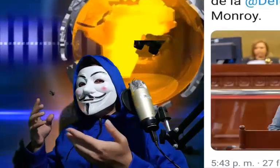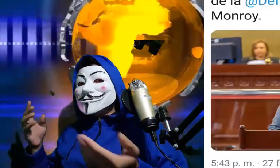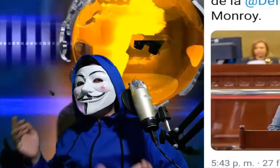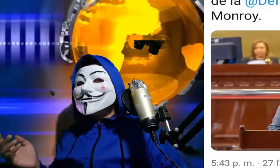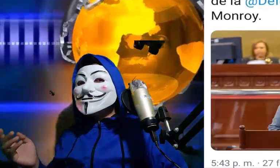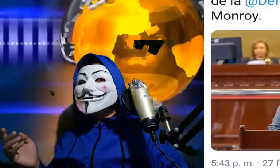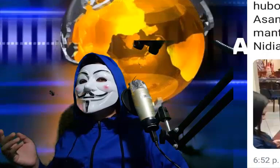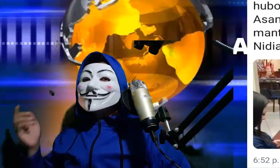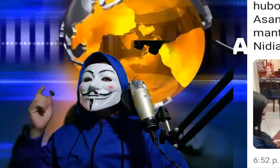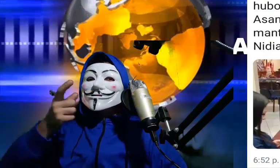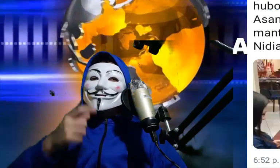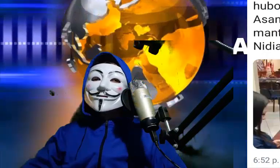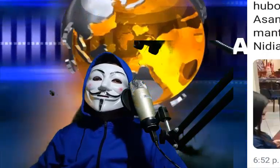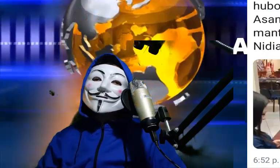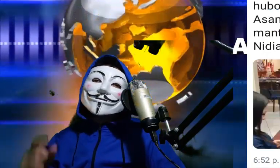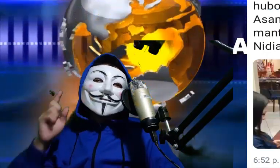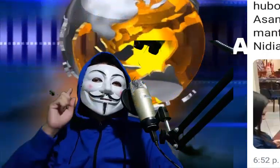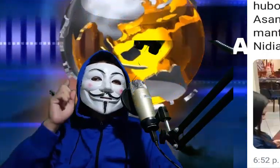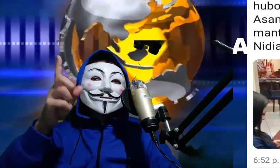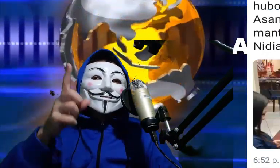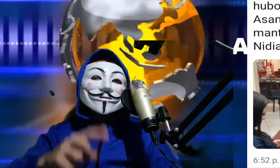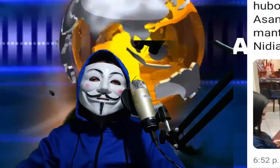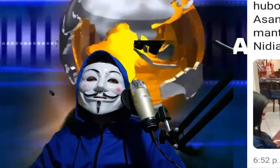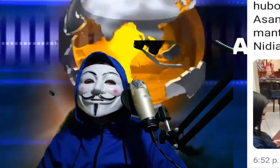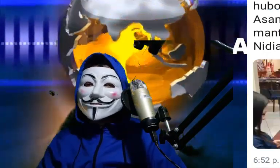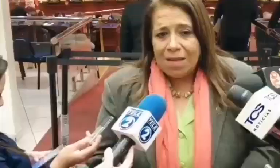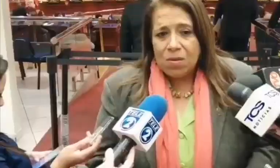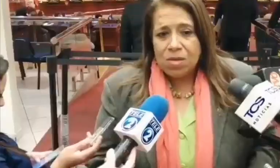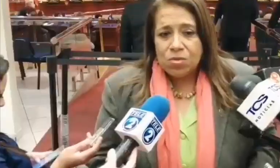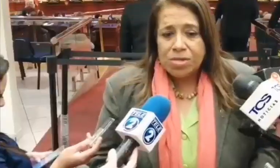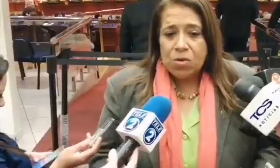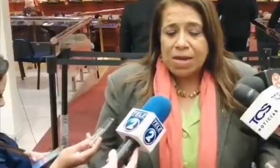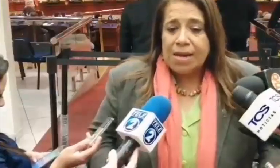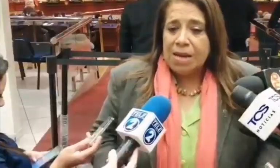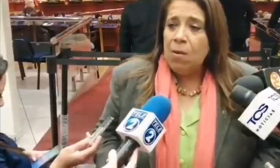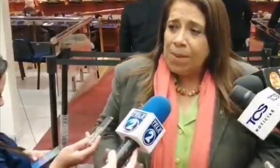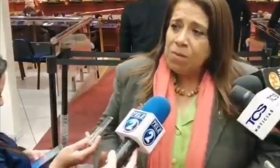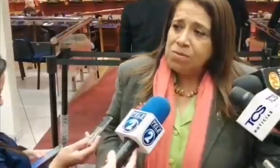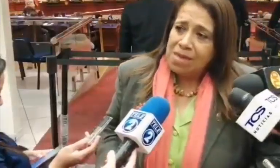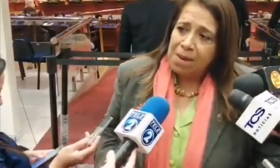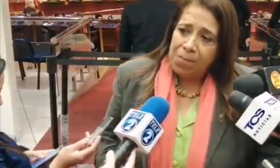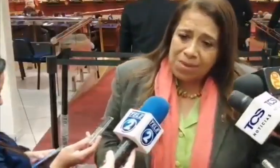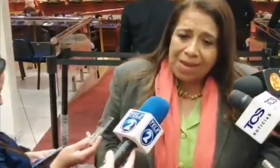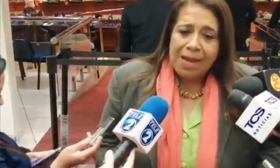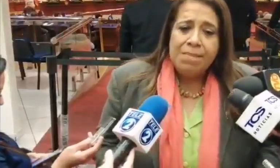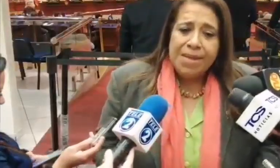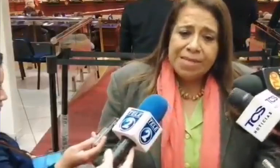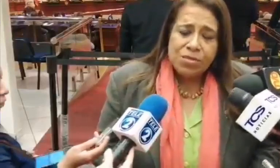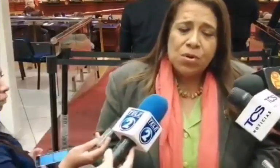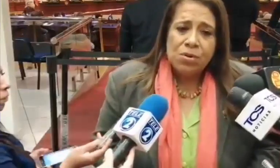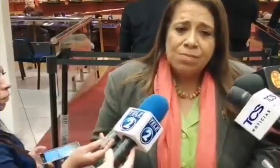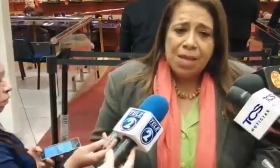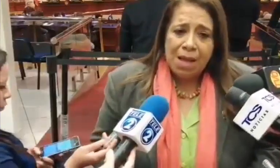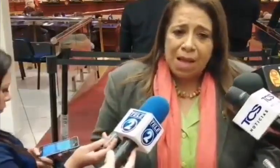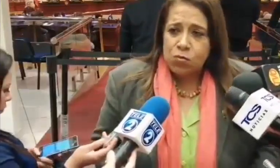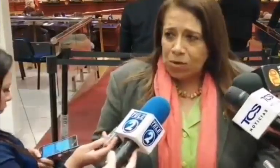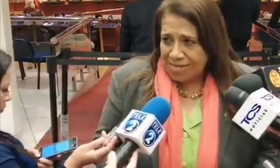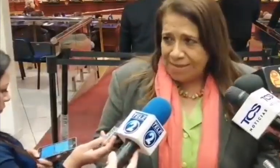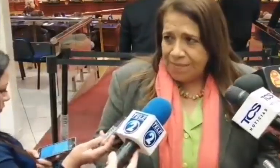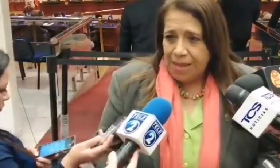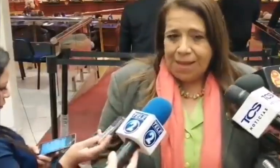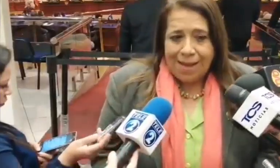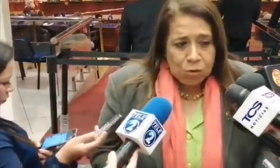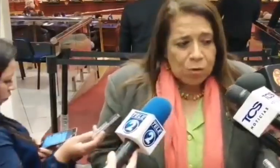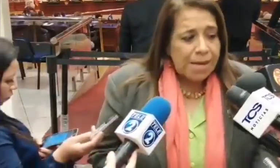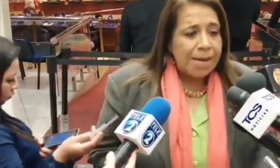50,000 pendejadas sobre este caso. Escuchemos. Entonces, eso es lo que queremos preguntar. ¿Por qué el ministro actuó